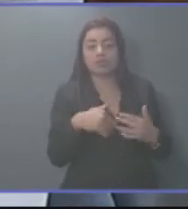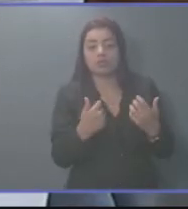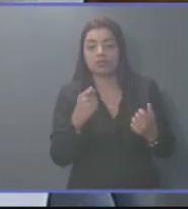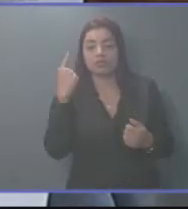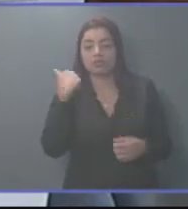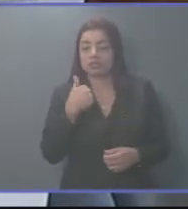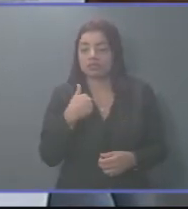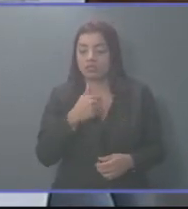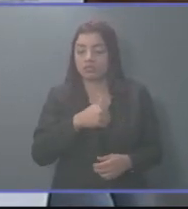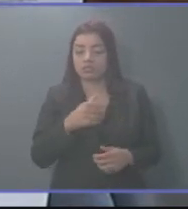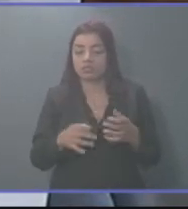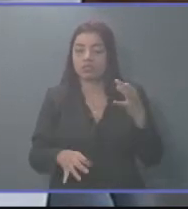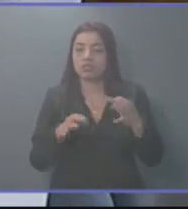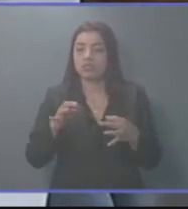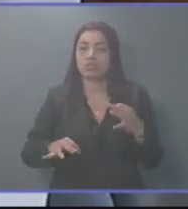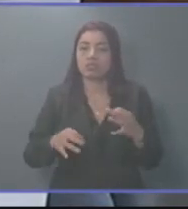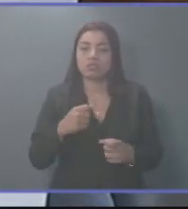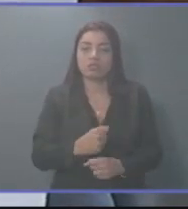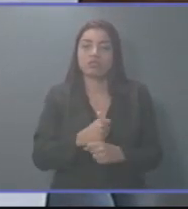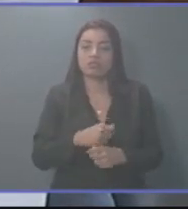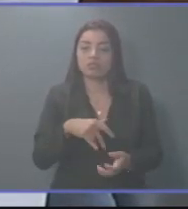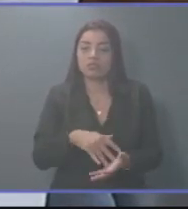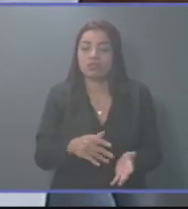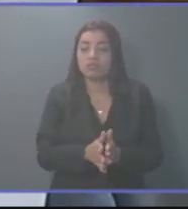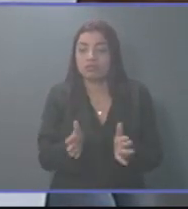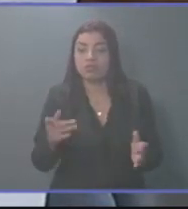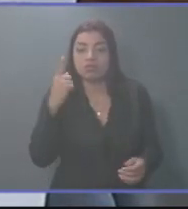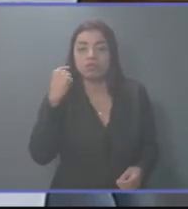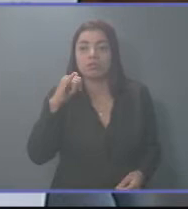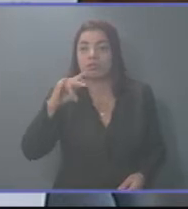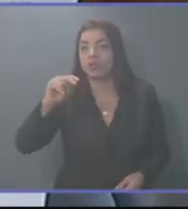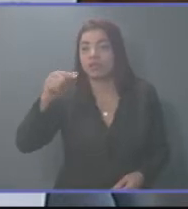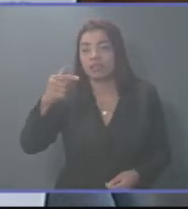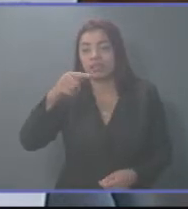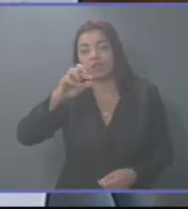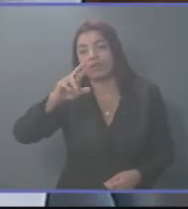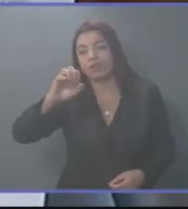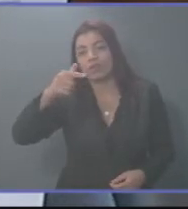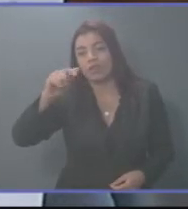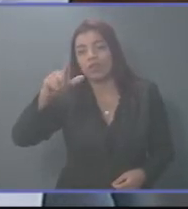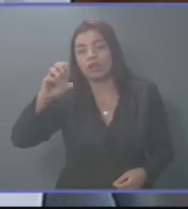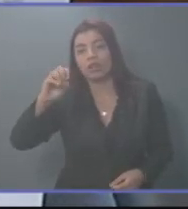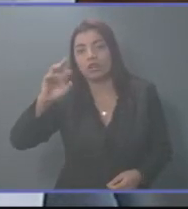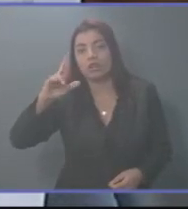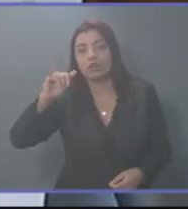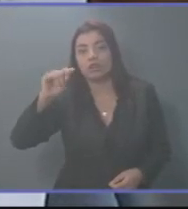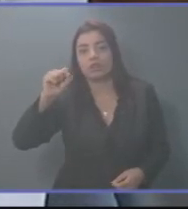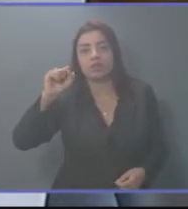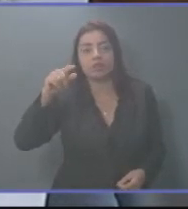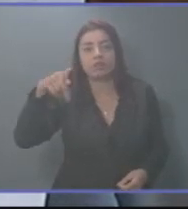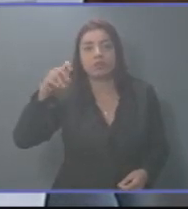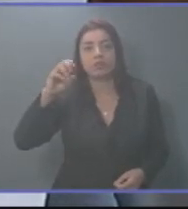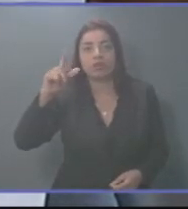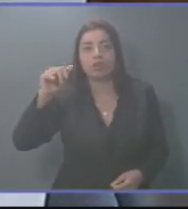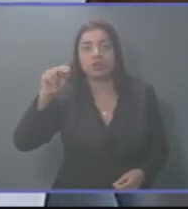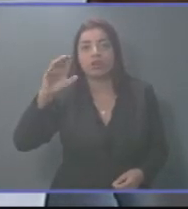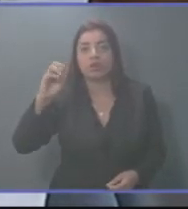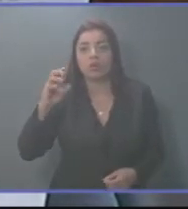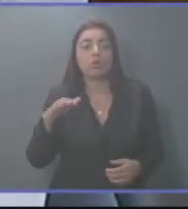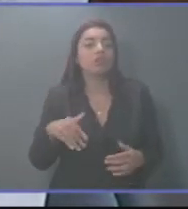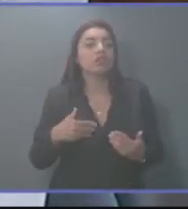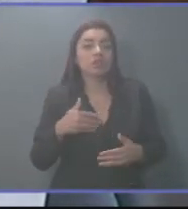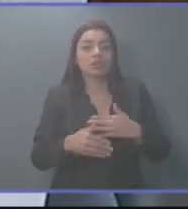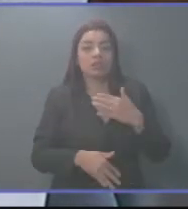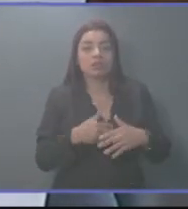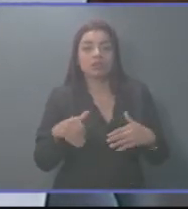al ministro de Justicia y Seguridad Pública, ingeniero Rogelio Eduardo Rivas Polanco, sobre la moción de